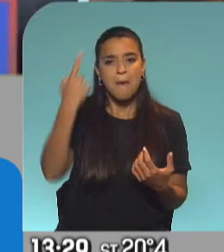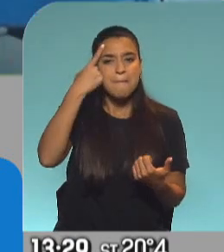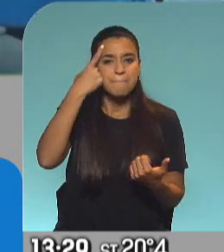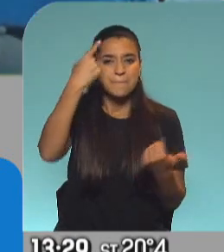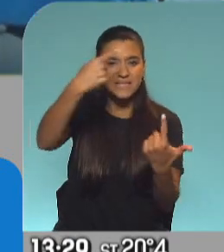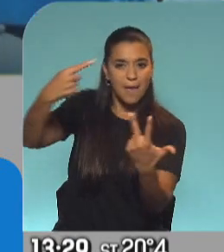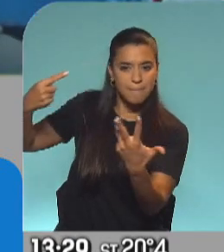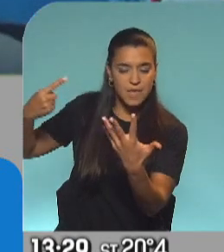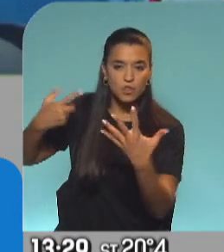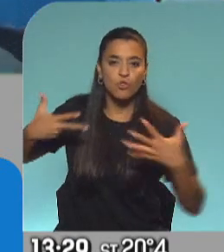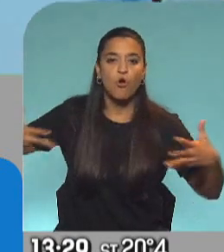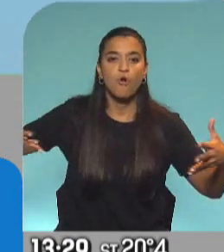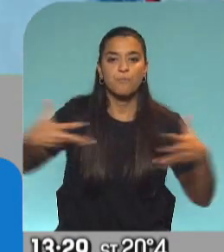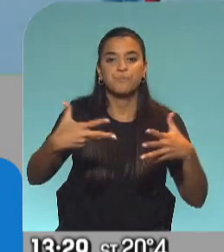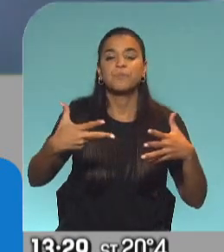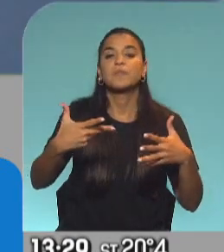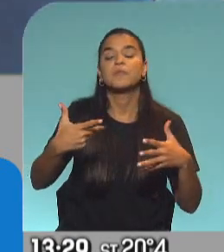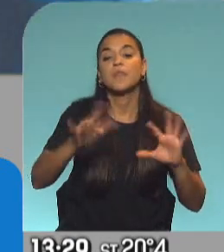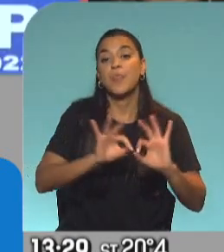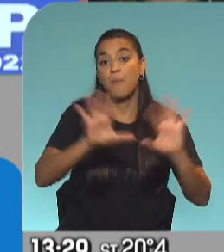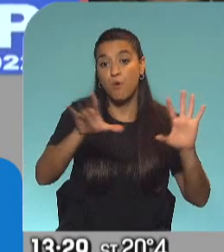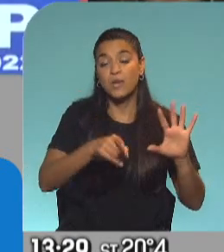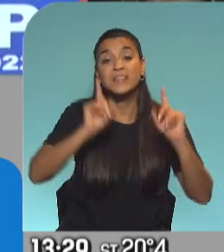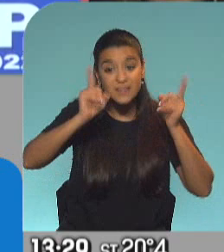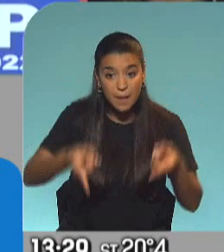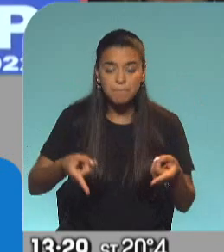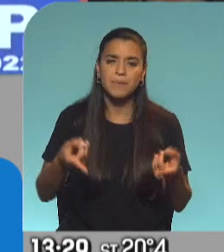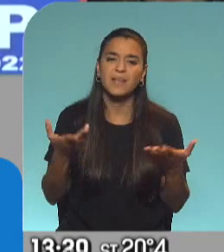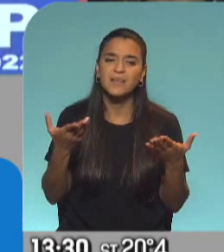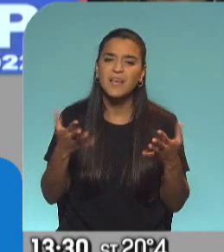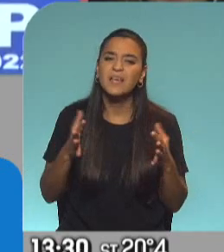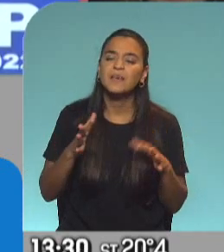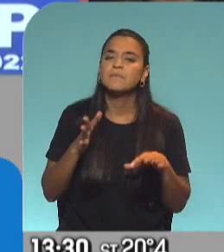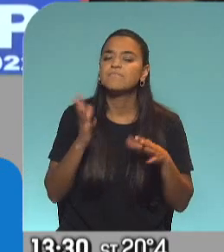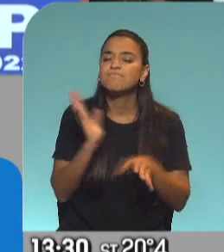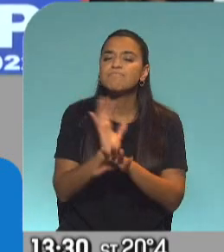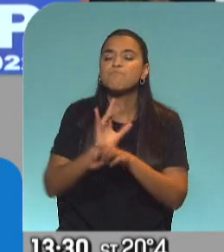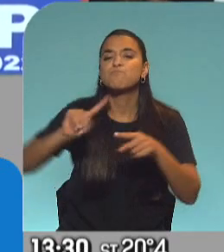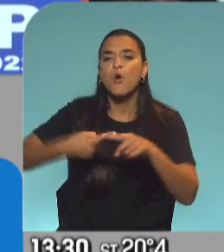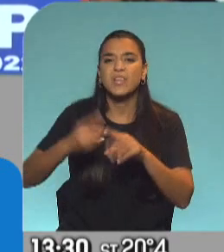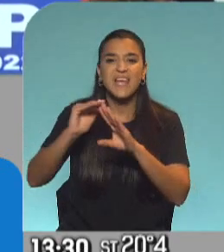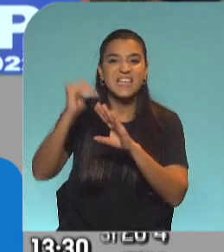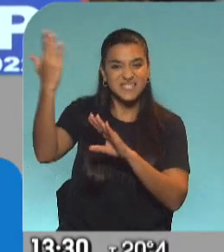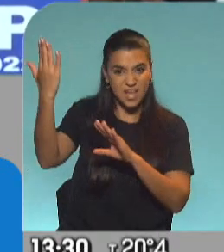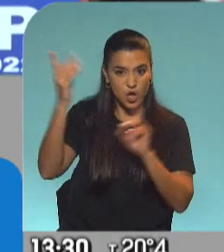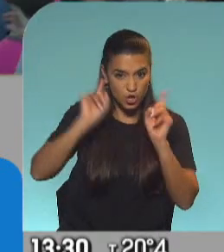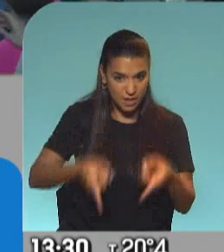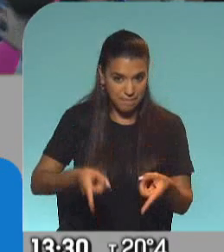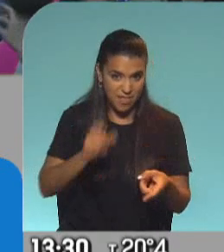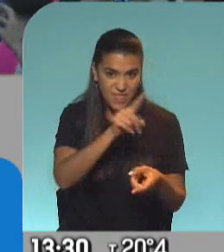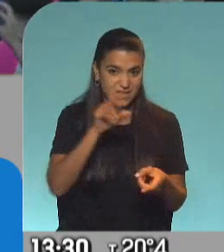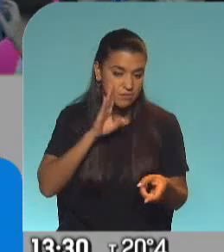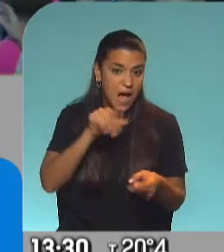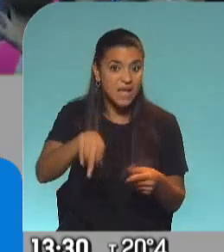de la coalición demócrata y que también va a guiar mucho la política exterior norteamericana. Así que ahí sí se va a ver un